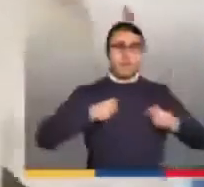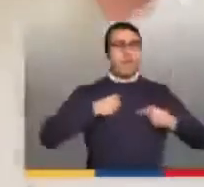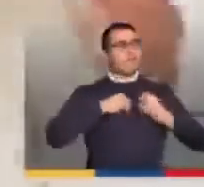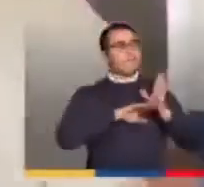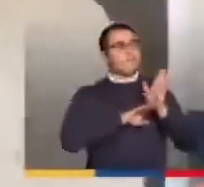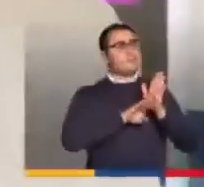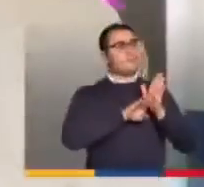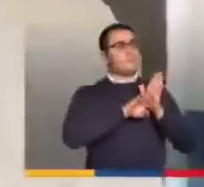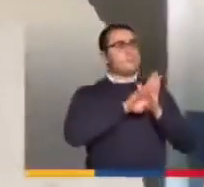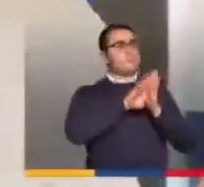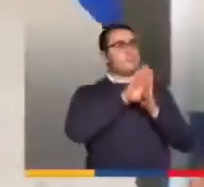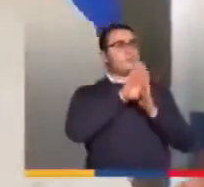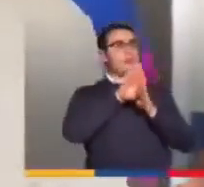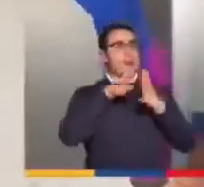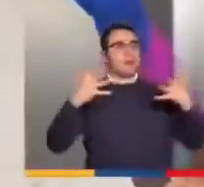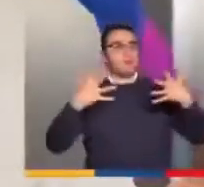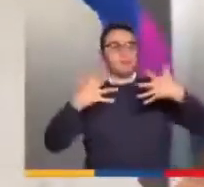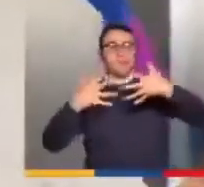bajo la cultura wayú.